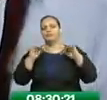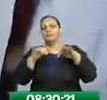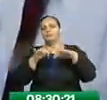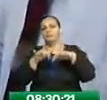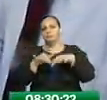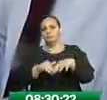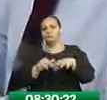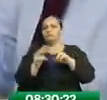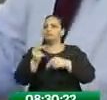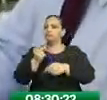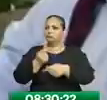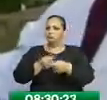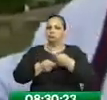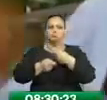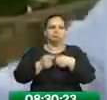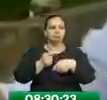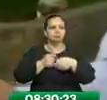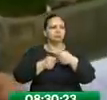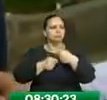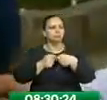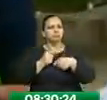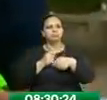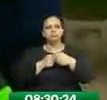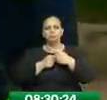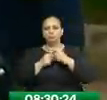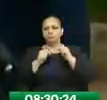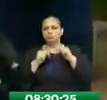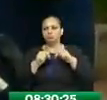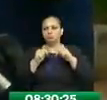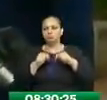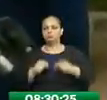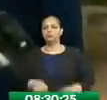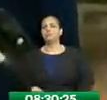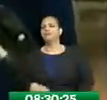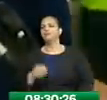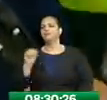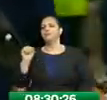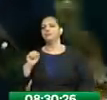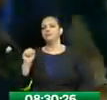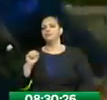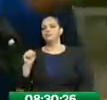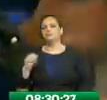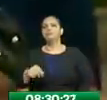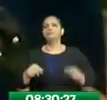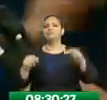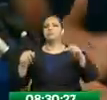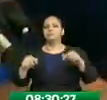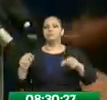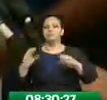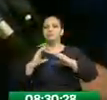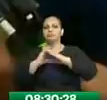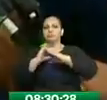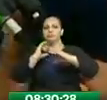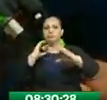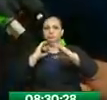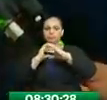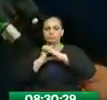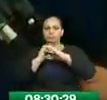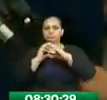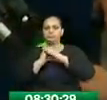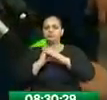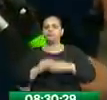general. Bueno, sí, efectivamente, todas estas rutas de la reactivación las hemos puesto de acuerdo a la